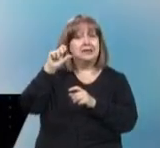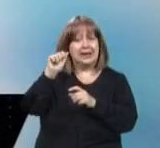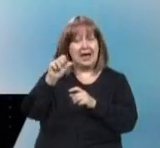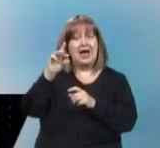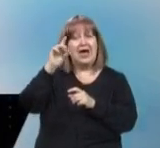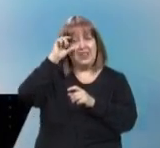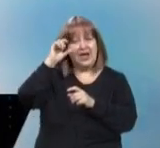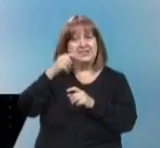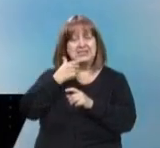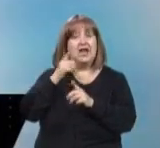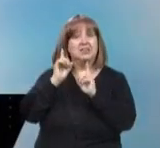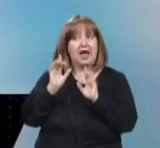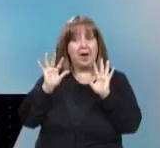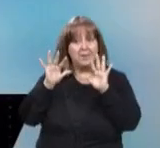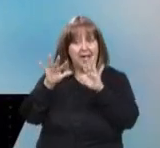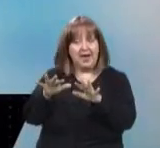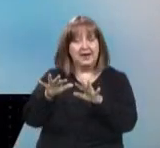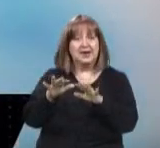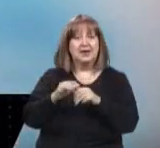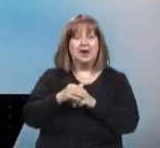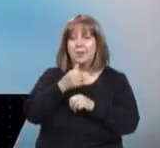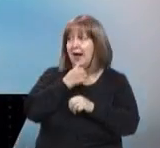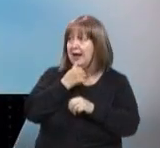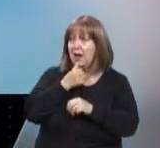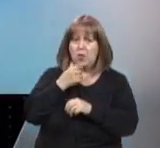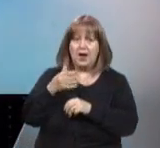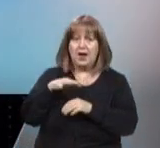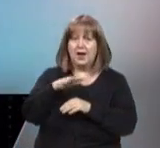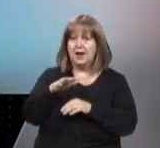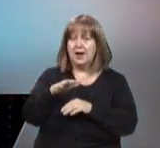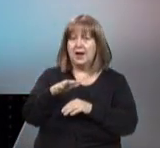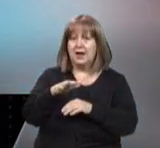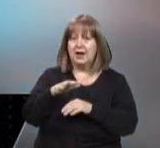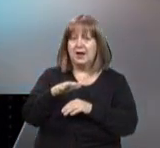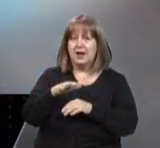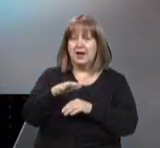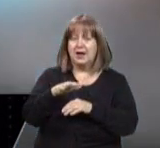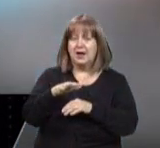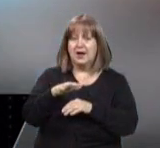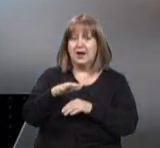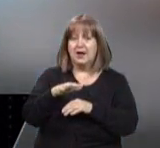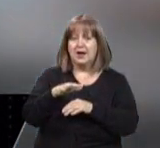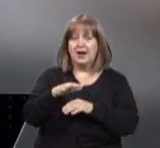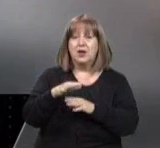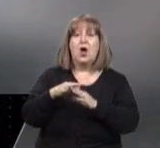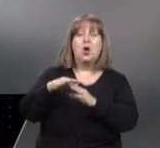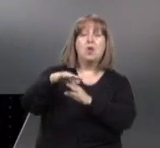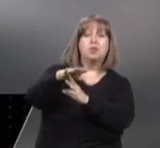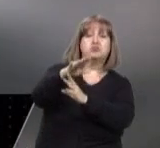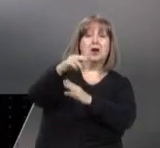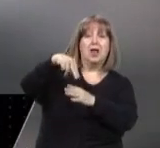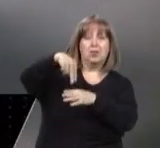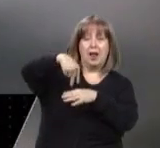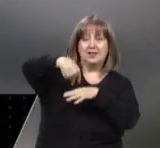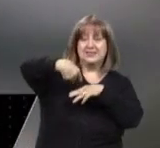pueblo chiquito, no veo el río. O sea, ¿al agua lo van a tirar a esto? No, lo han parado. Lo han parado. Ahí, es una gigantografía